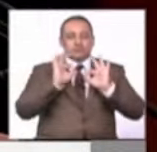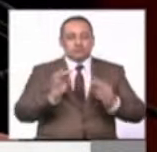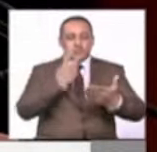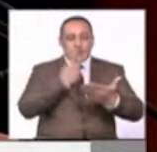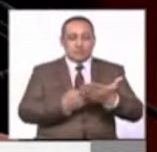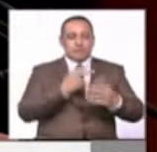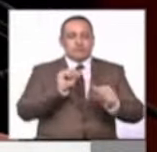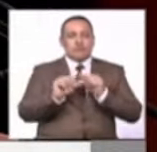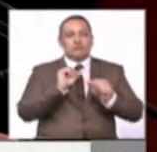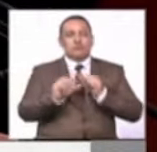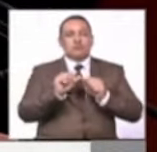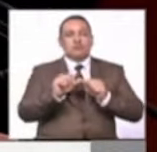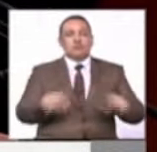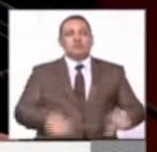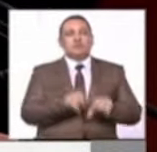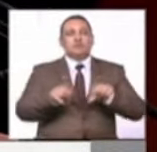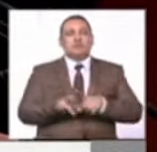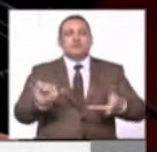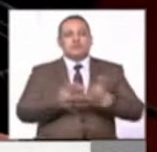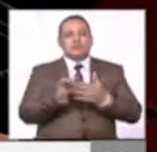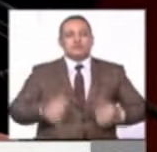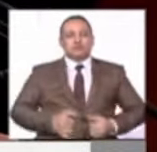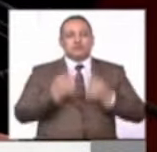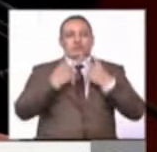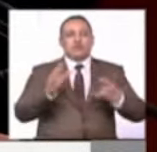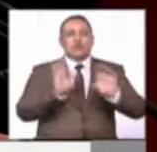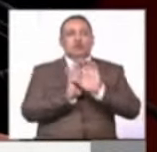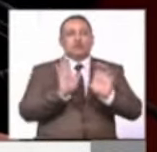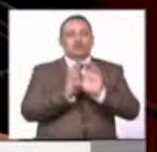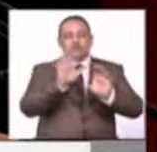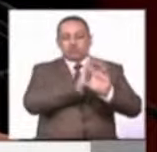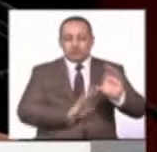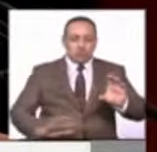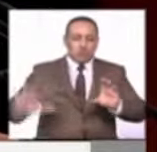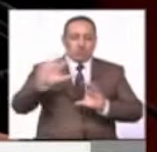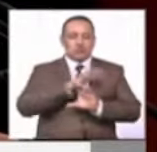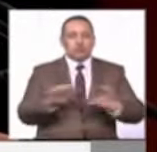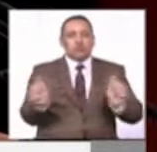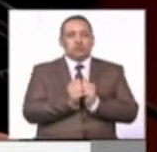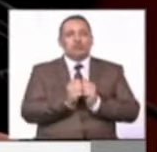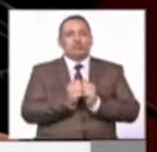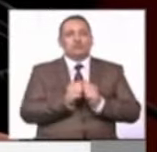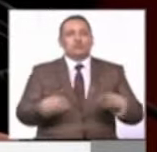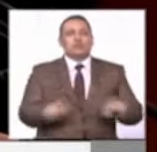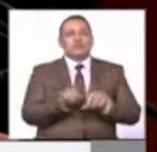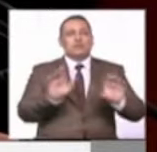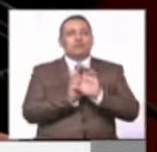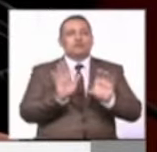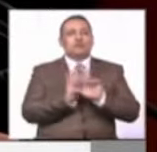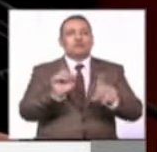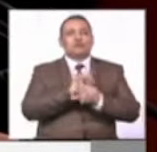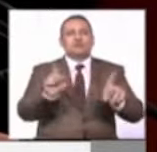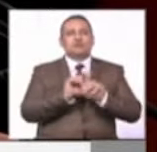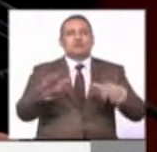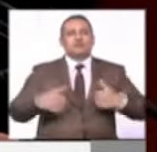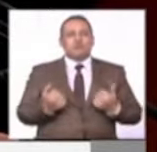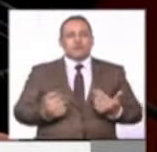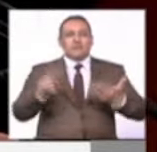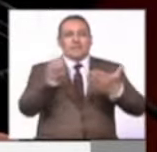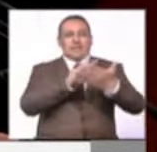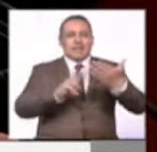un artículo y no se ha visto la constitución en su conjunto la Constitución no se puede leer a